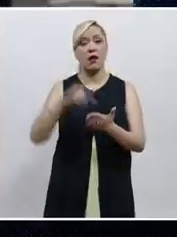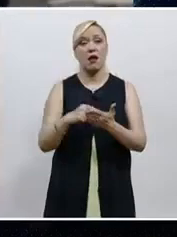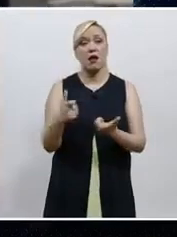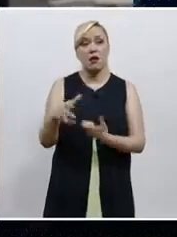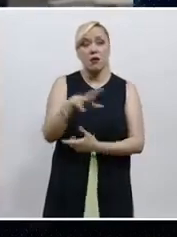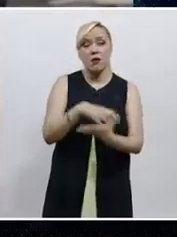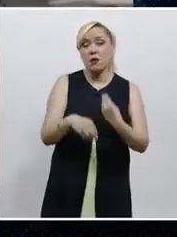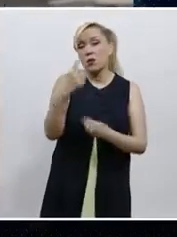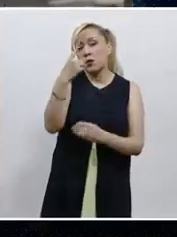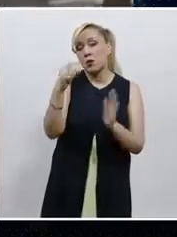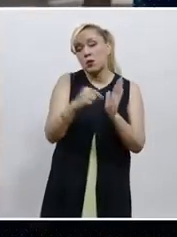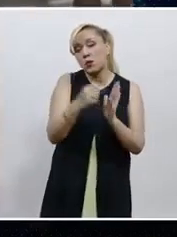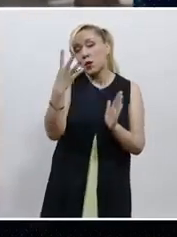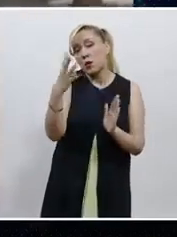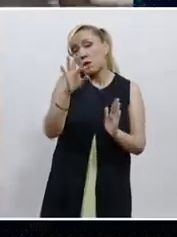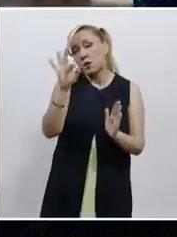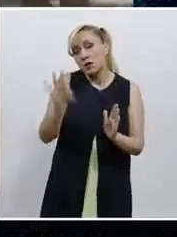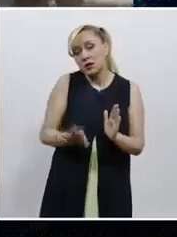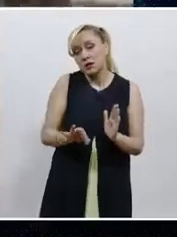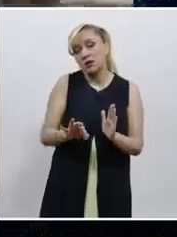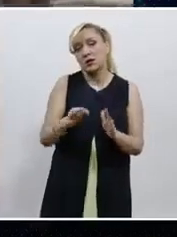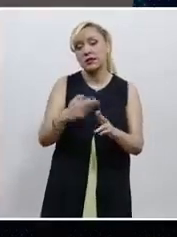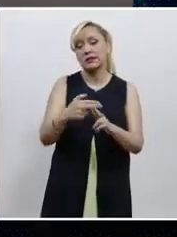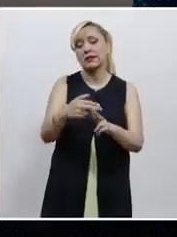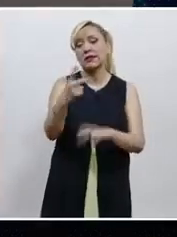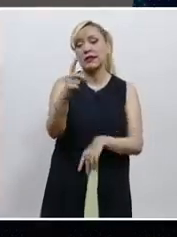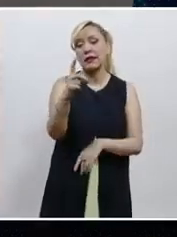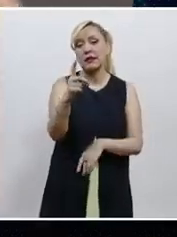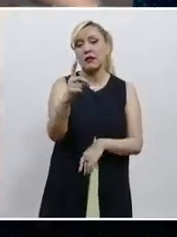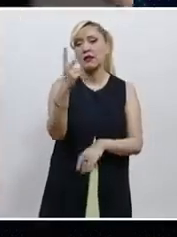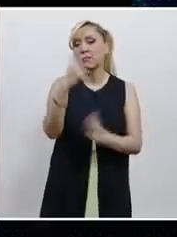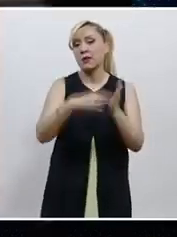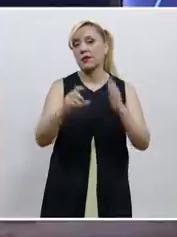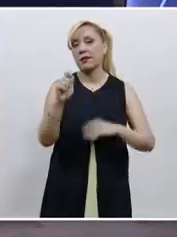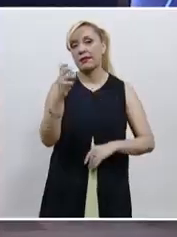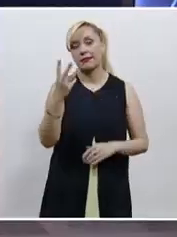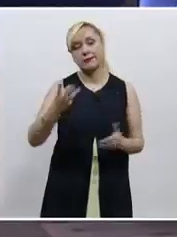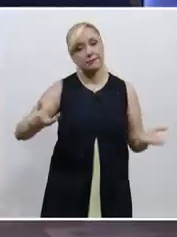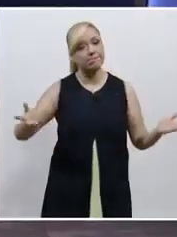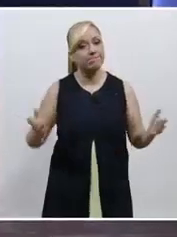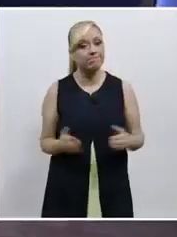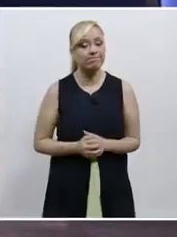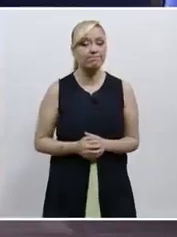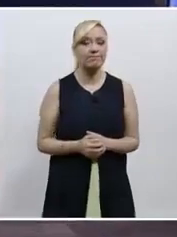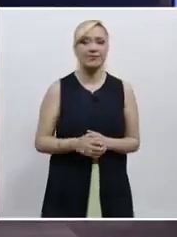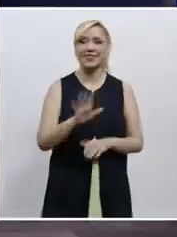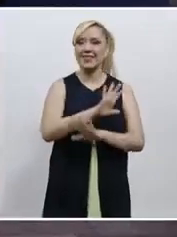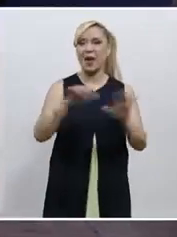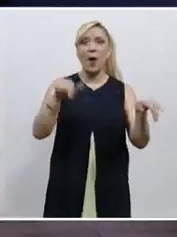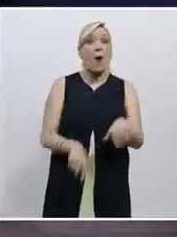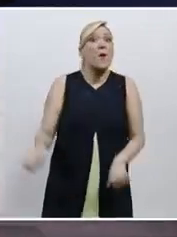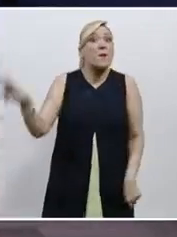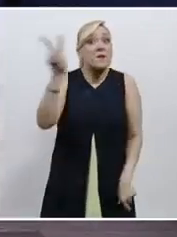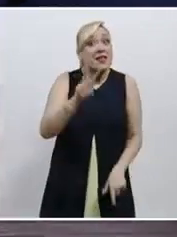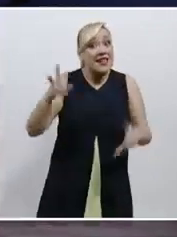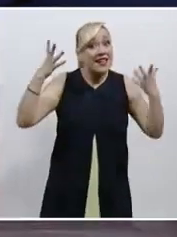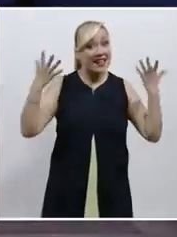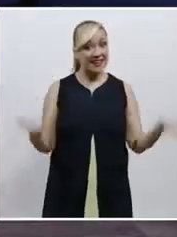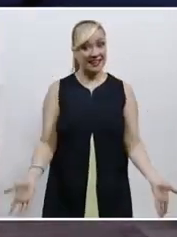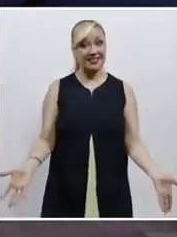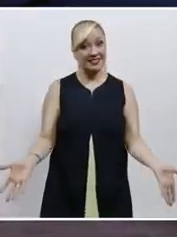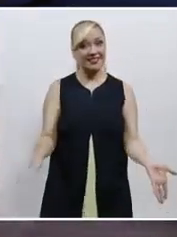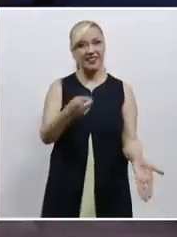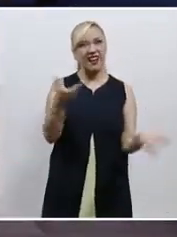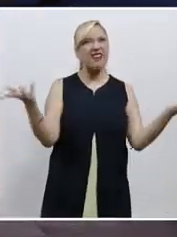de 1.4% al cierre del 2023. Ya es viernes y le presentamos 3